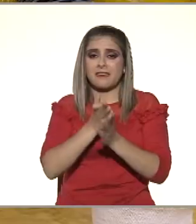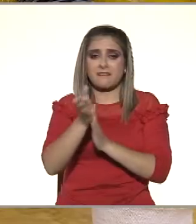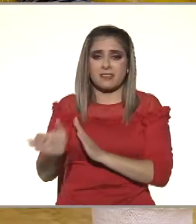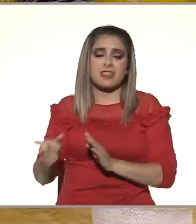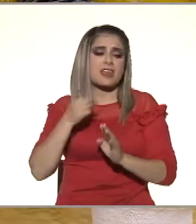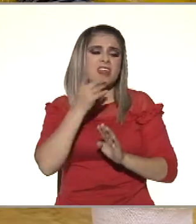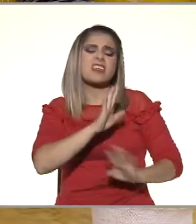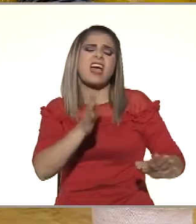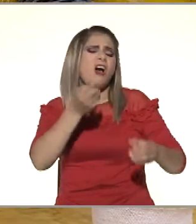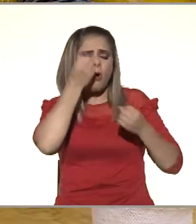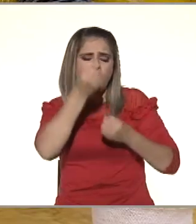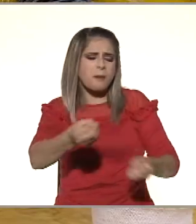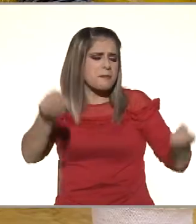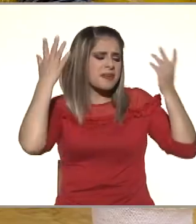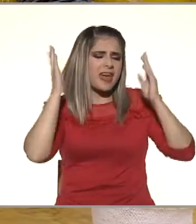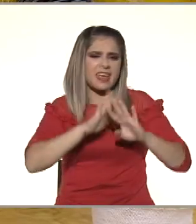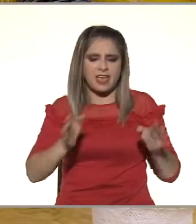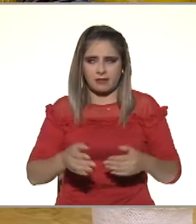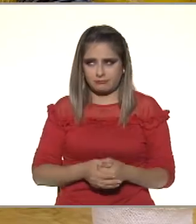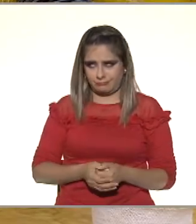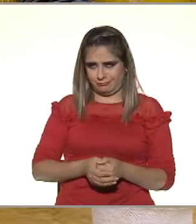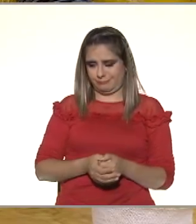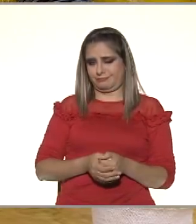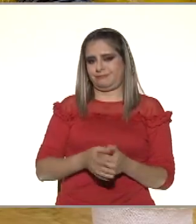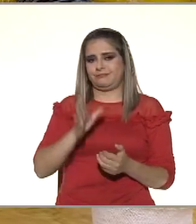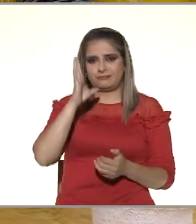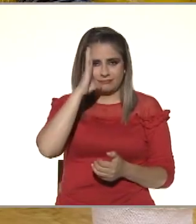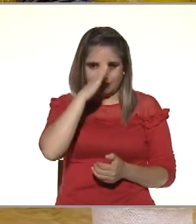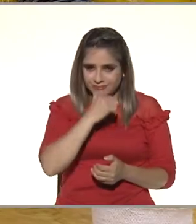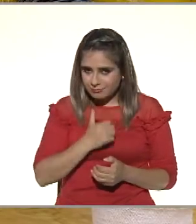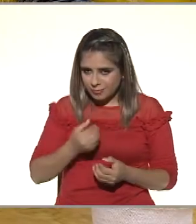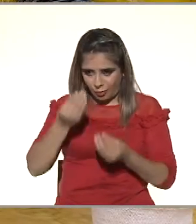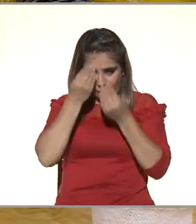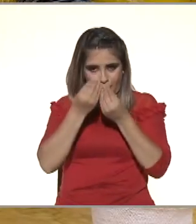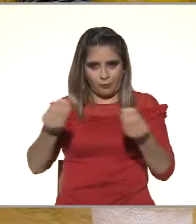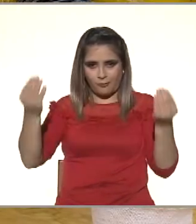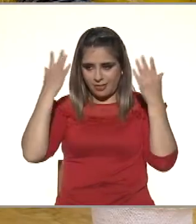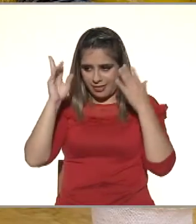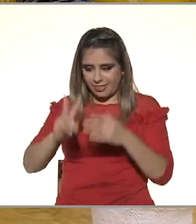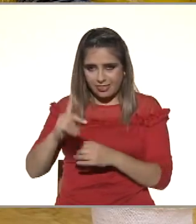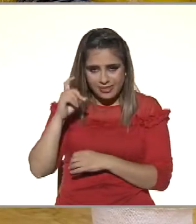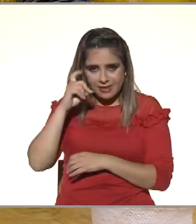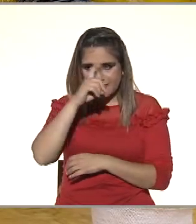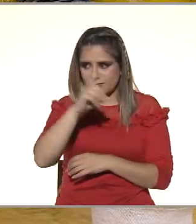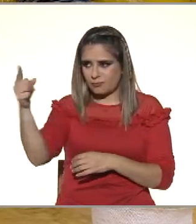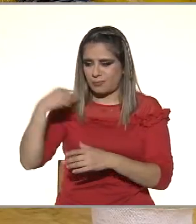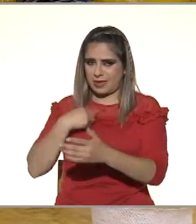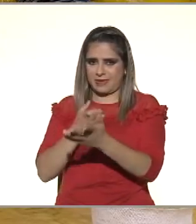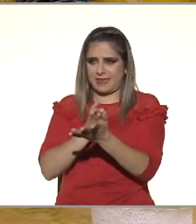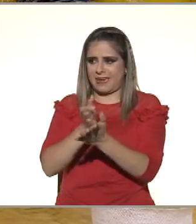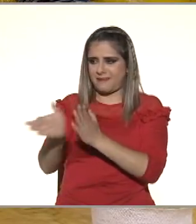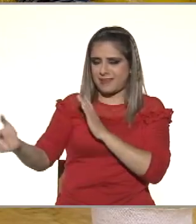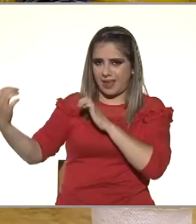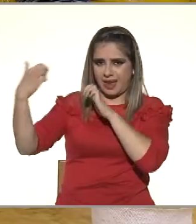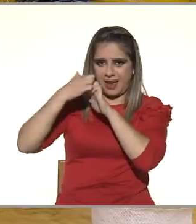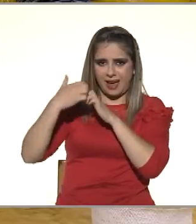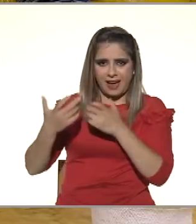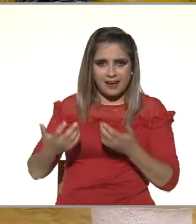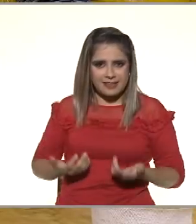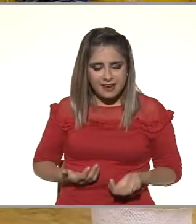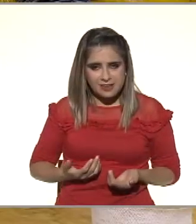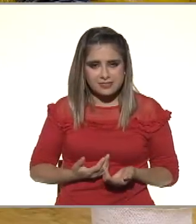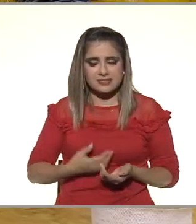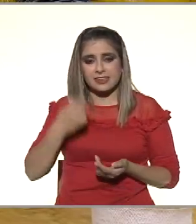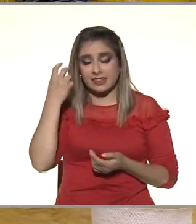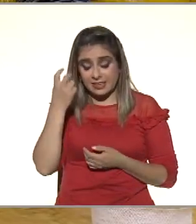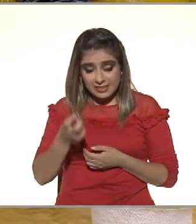pasa la hoja. No, bueno, no, pues sí, no. Primero es una hojota y segundo, pues es muy difícil. Una vez pasada la crisis, porque es cierto, y saber que en